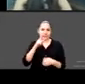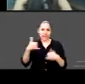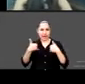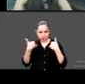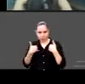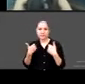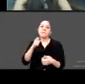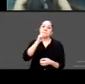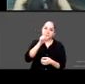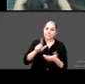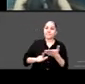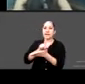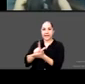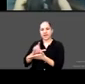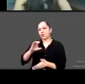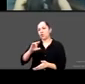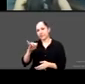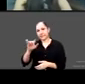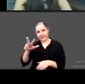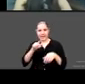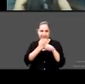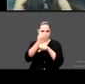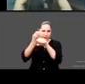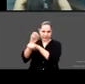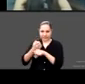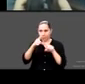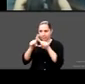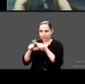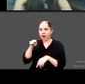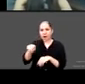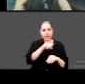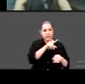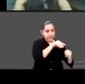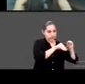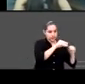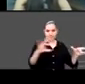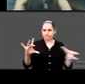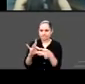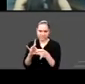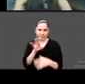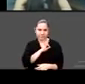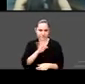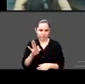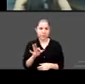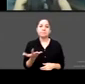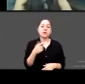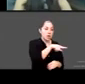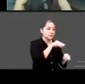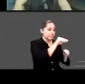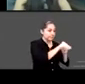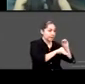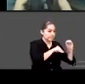familiares. Sin embargo, como comentábamos anteriormente, solamente es una parte de este esfuerzo. Hay que cambiar